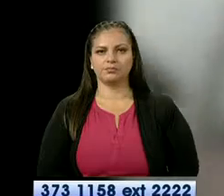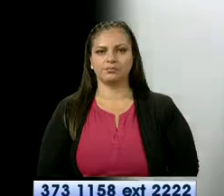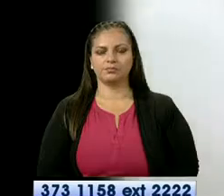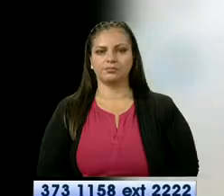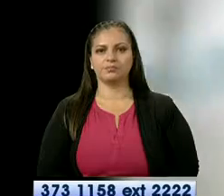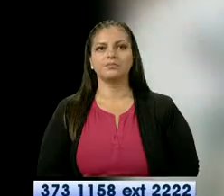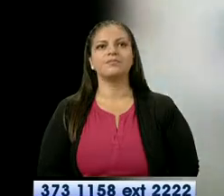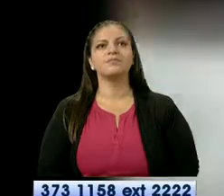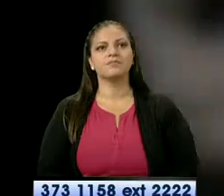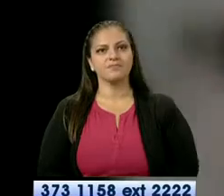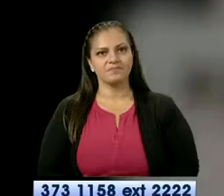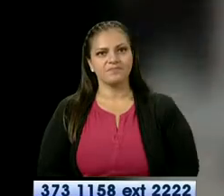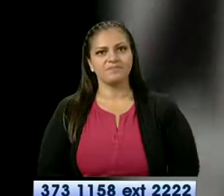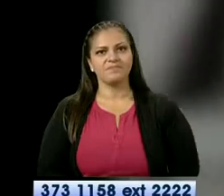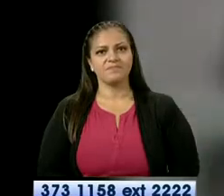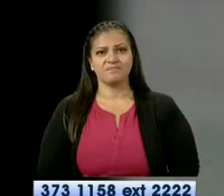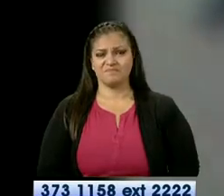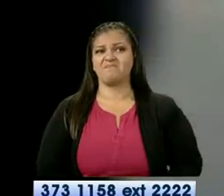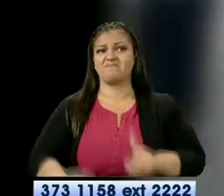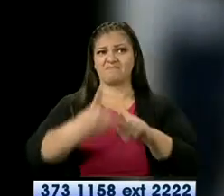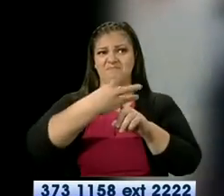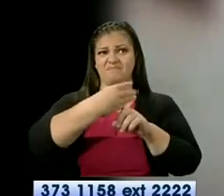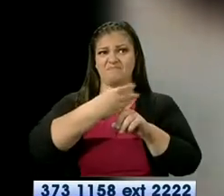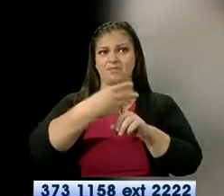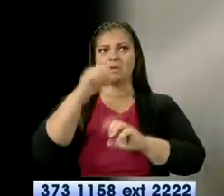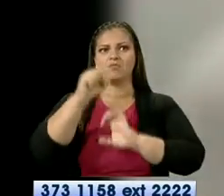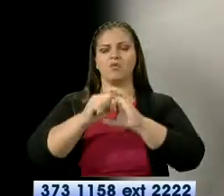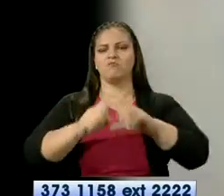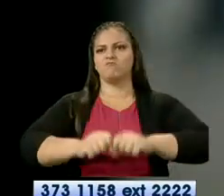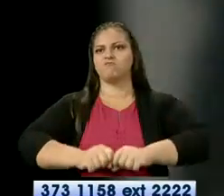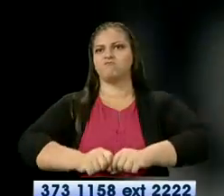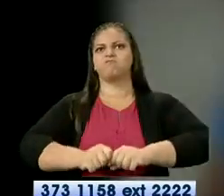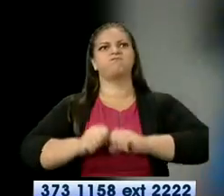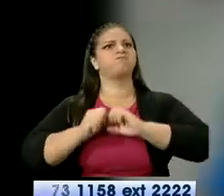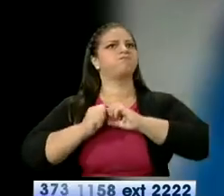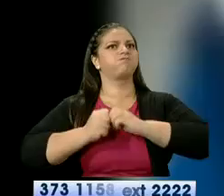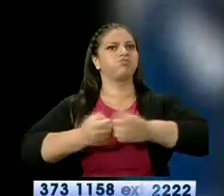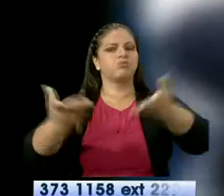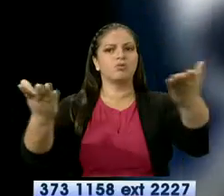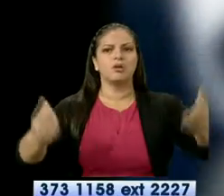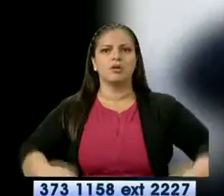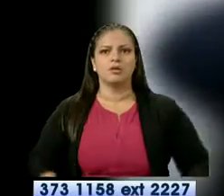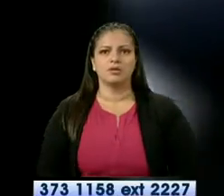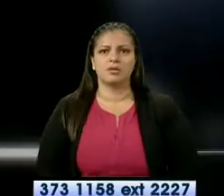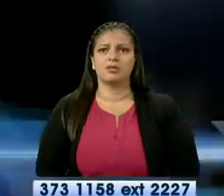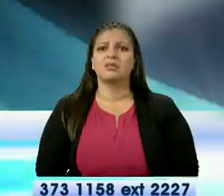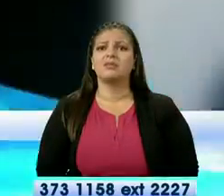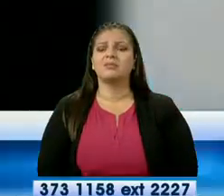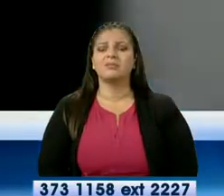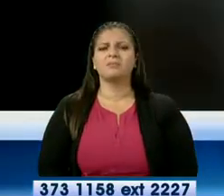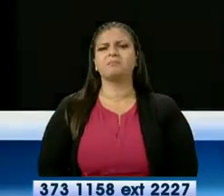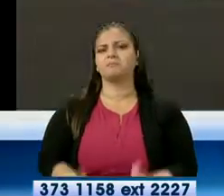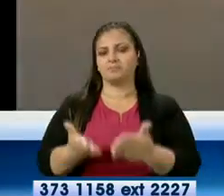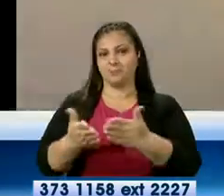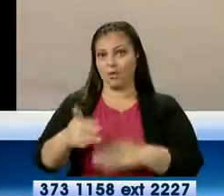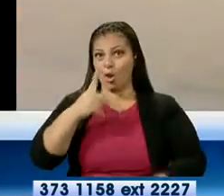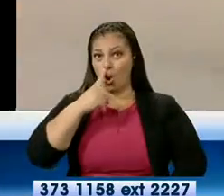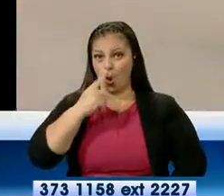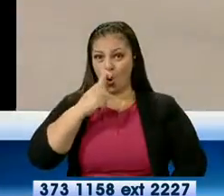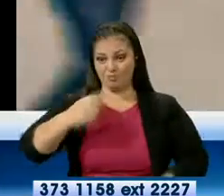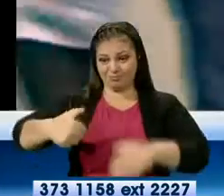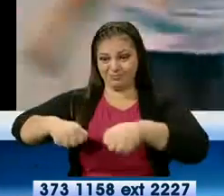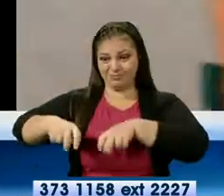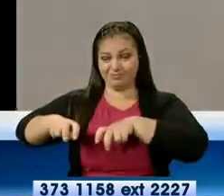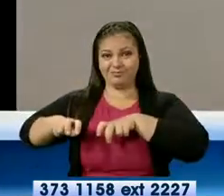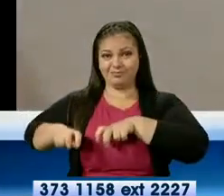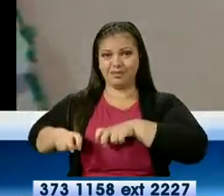El video ya es viral en redes sociales. Una pelea que ha generado conmoción. Es que el problema se inició cuando el conductor de la